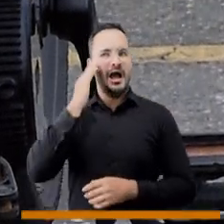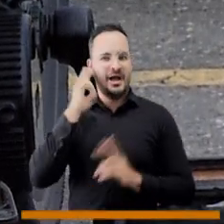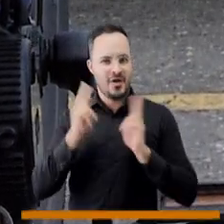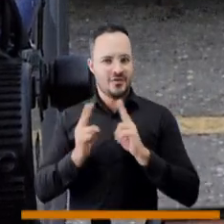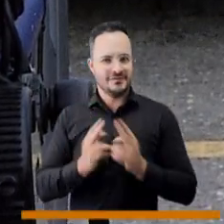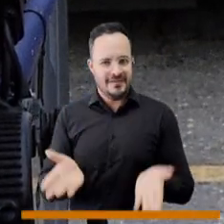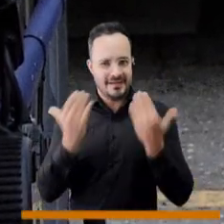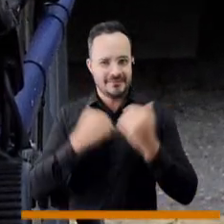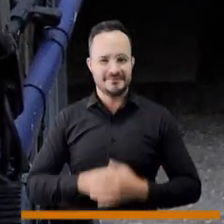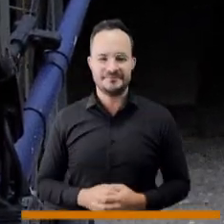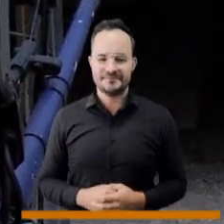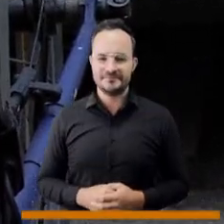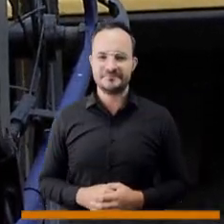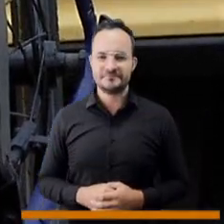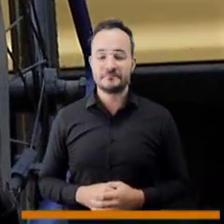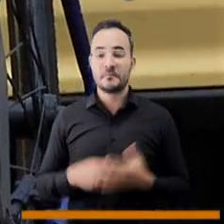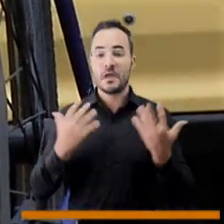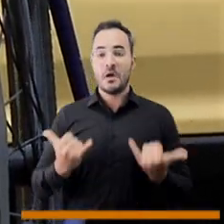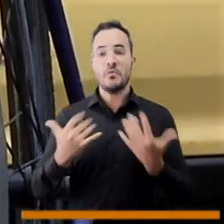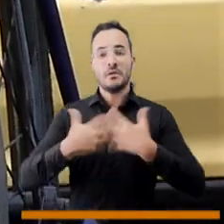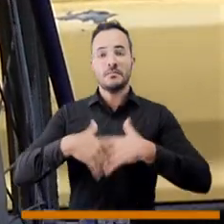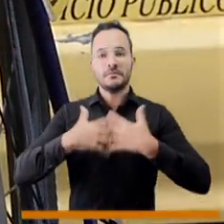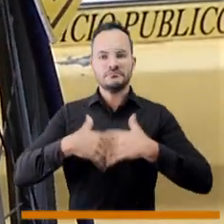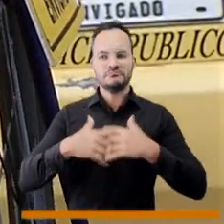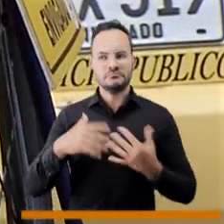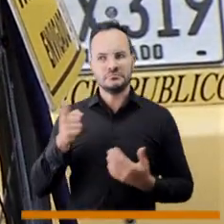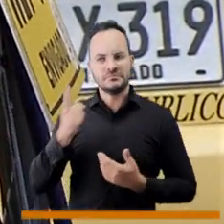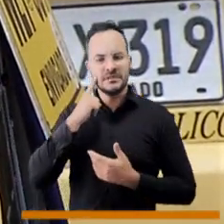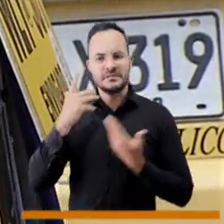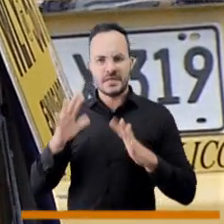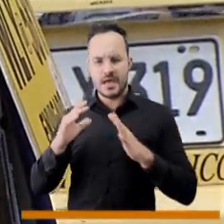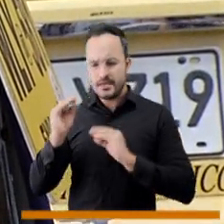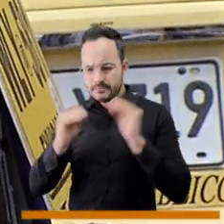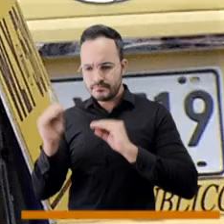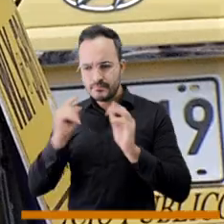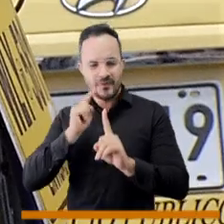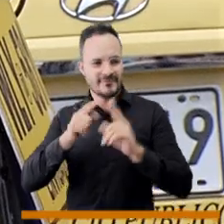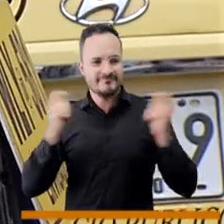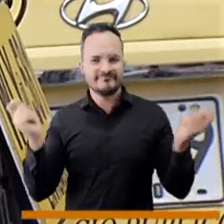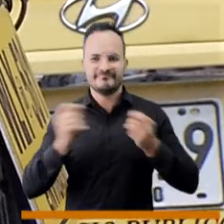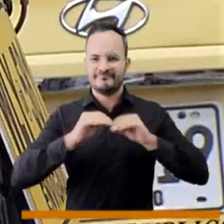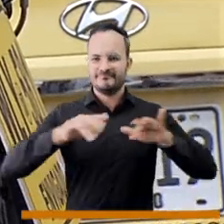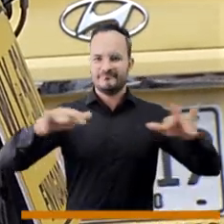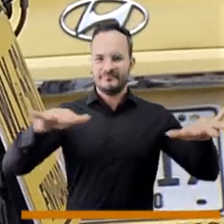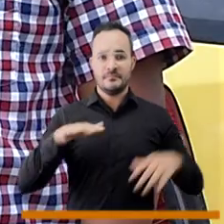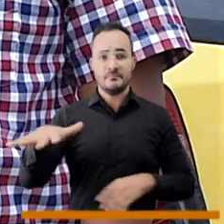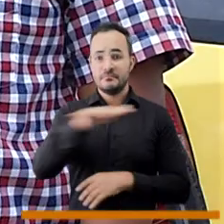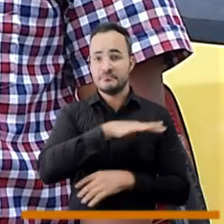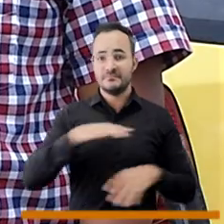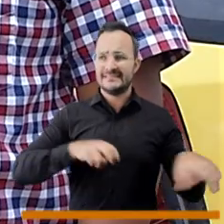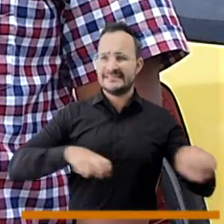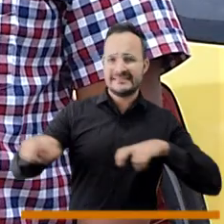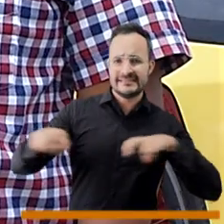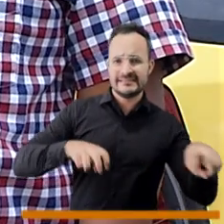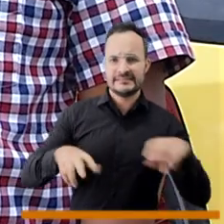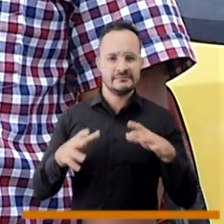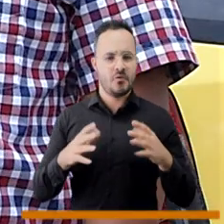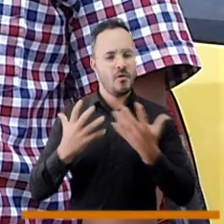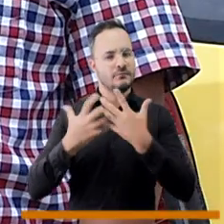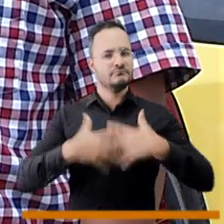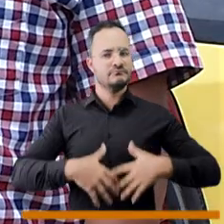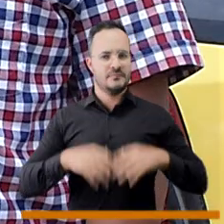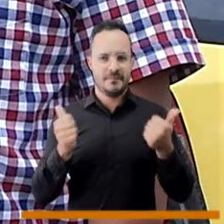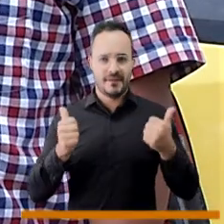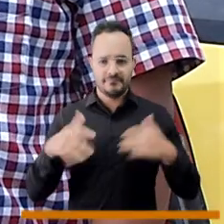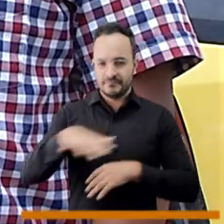aplicación para que se sumen y sean más. Bueno, la empresa en estos momentos está adelantando una campaña para que las personas tengan una